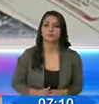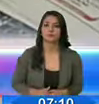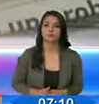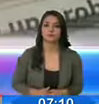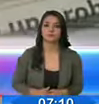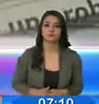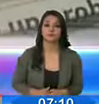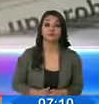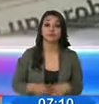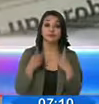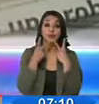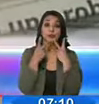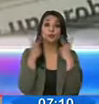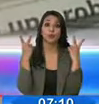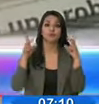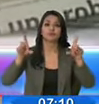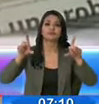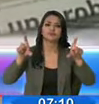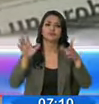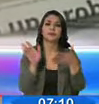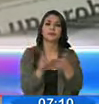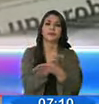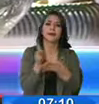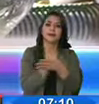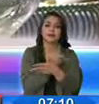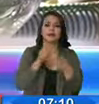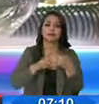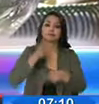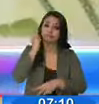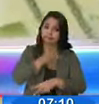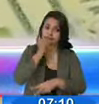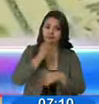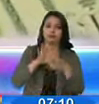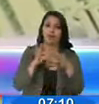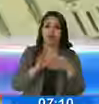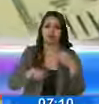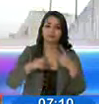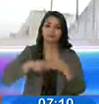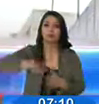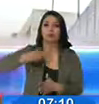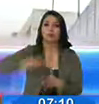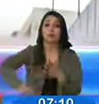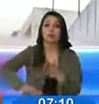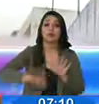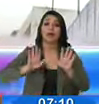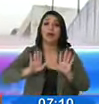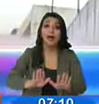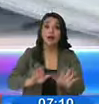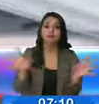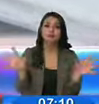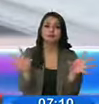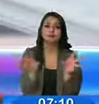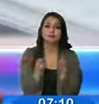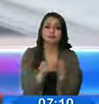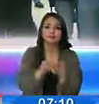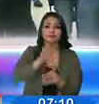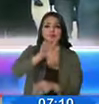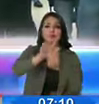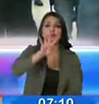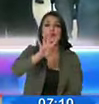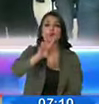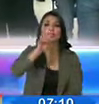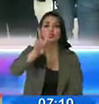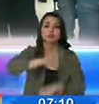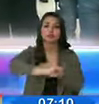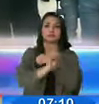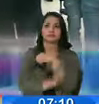Órdenes de publicaciones de portadas y páginas, amonestaciones escritas y multas económicas forman parte de las 342 sanciones